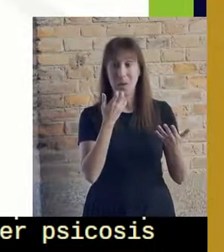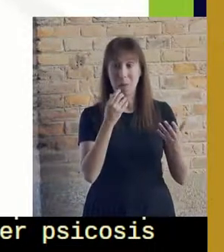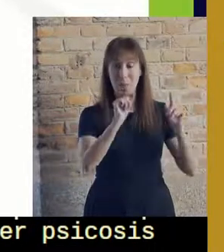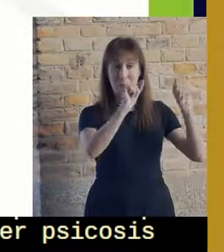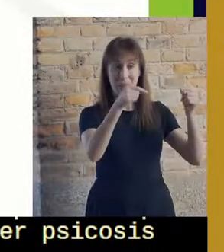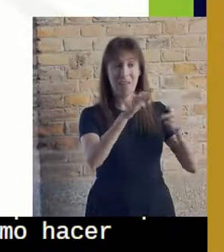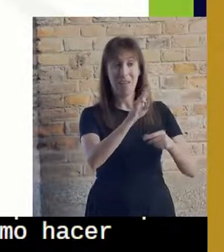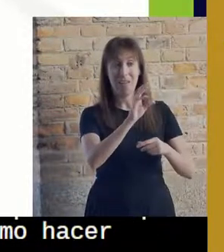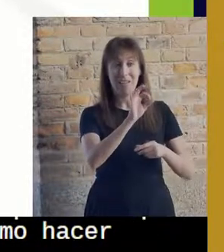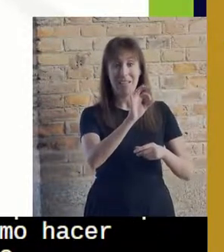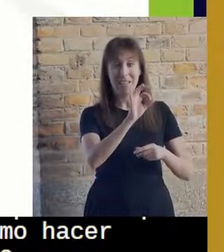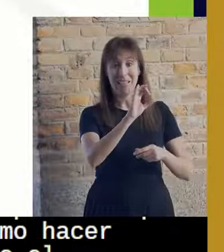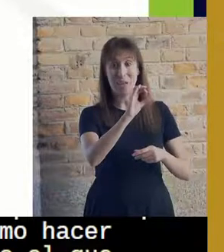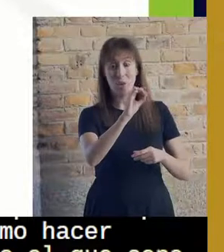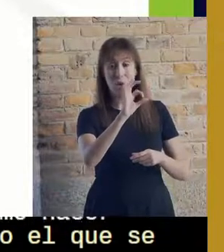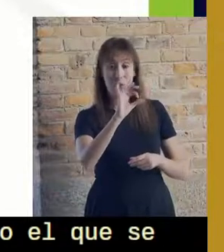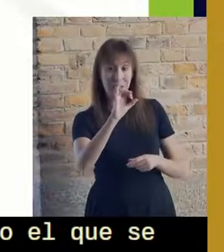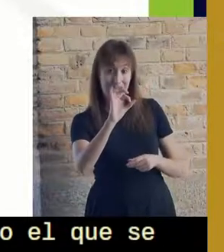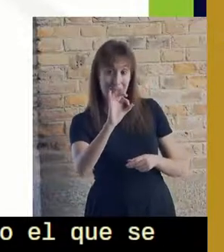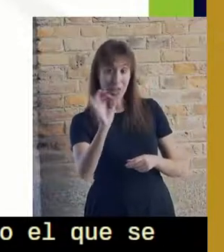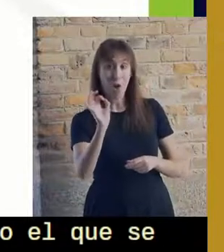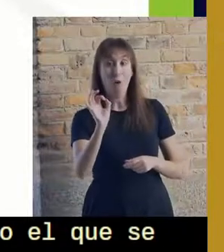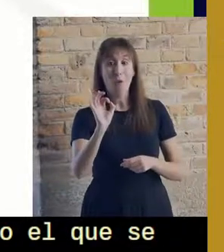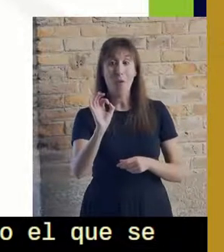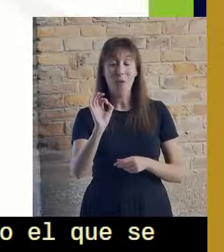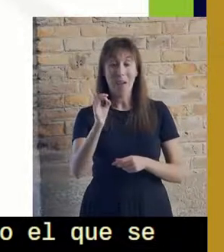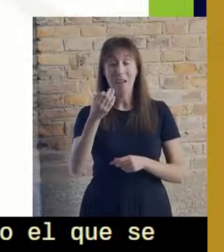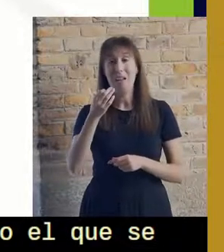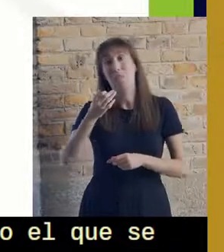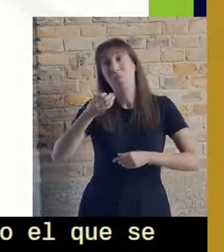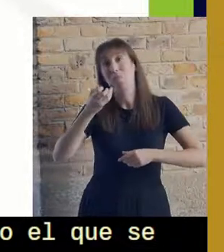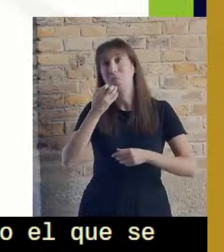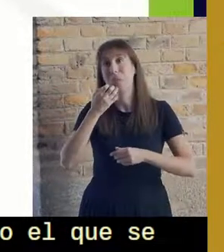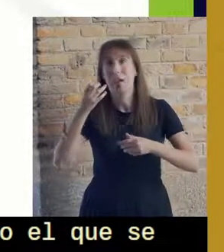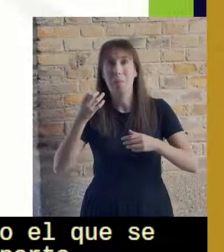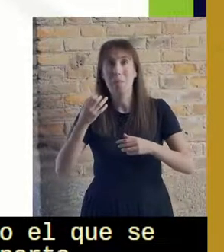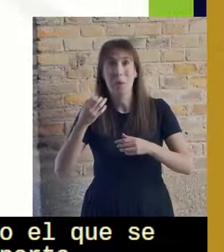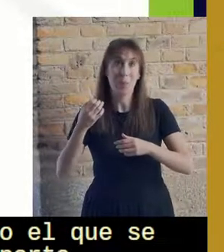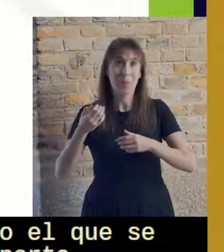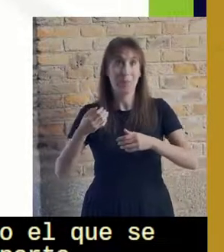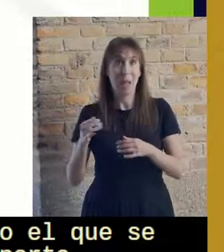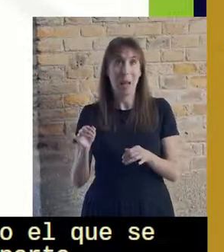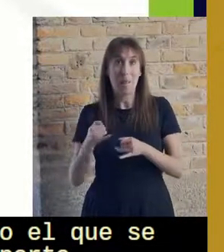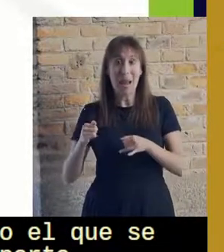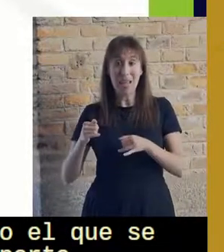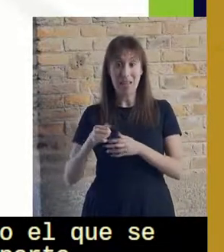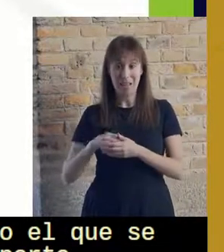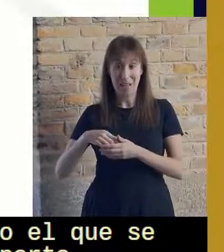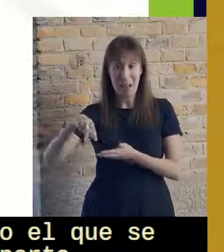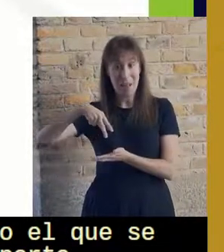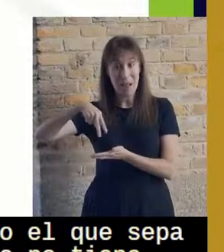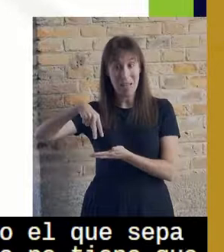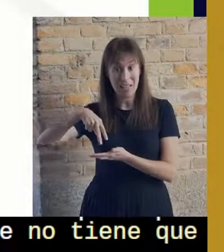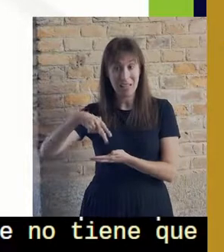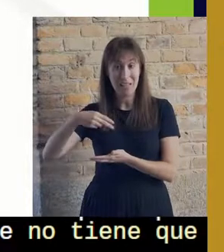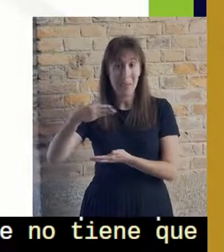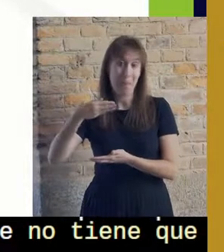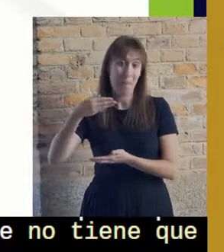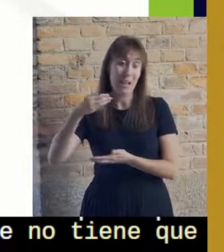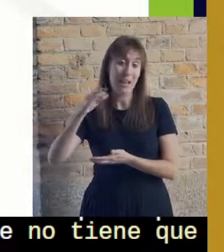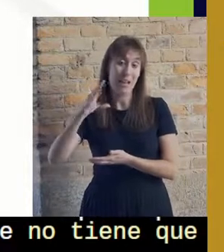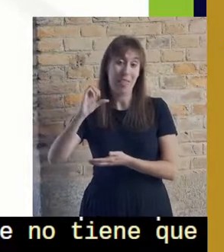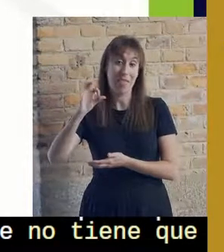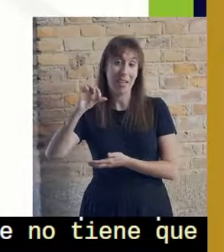El Cisne negro el que sepa de valer pues que lo sepa yo no sé que es un Porter no tienes que saber qué tipo de